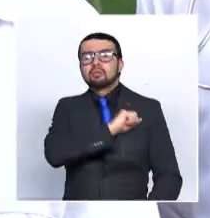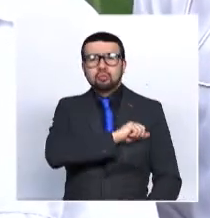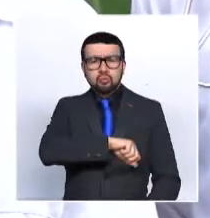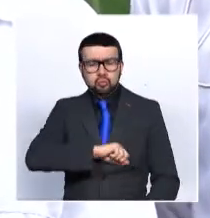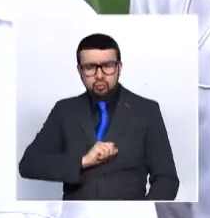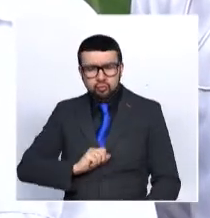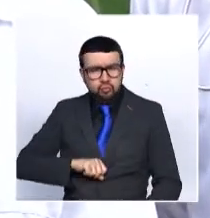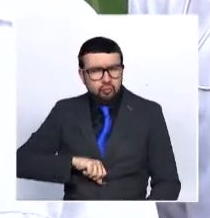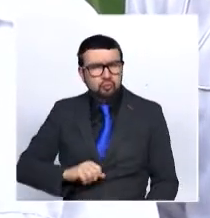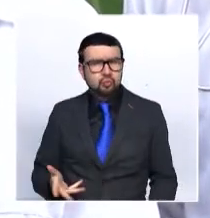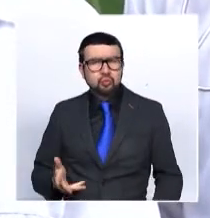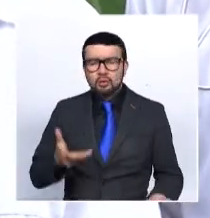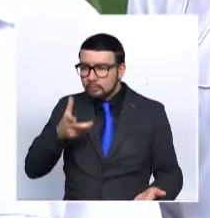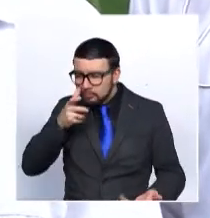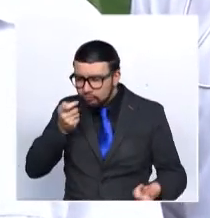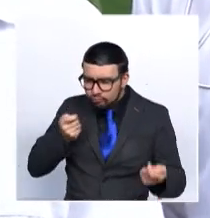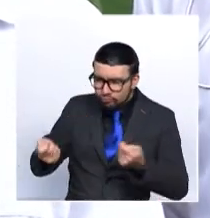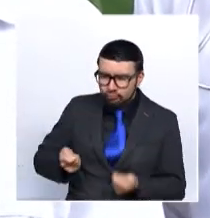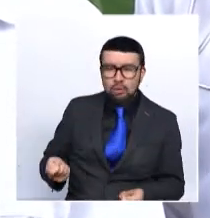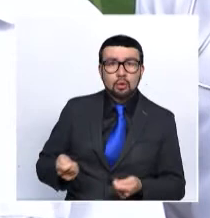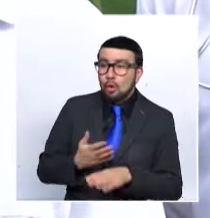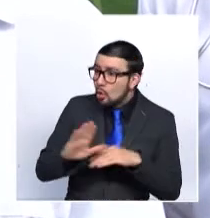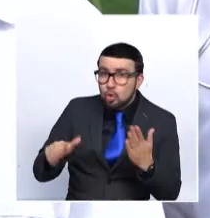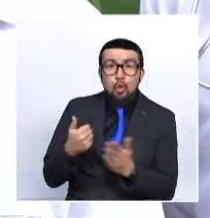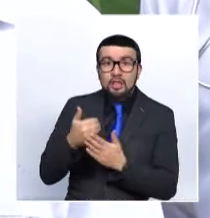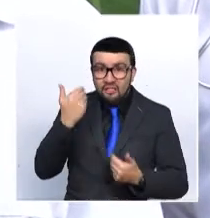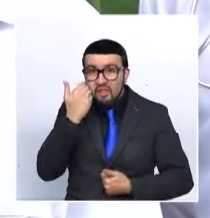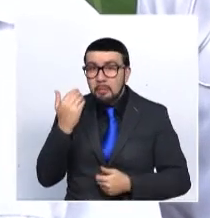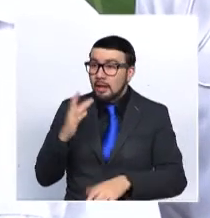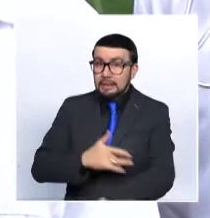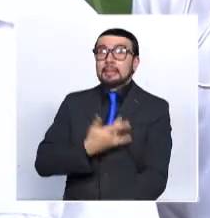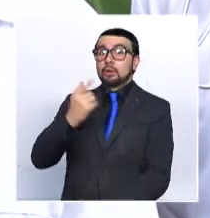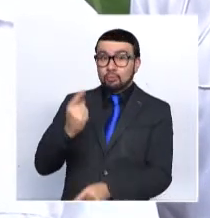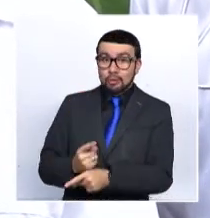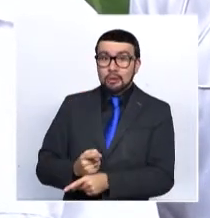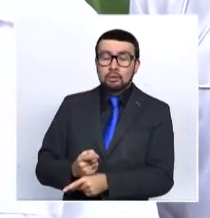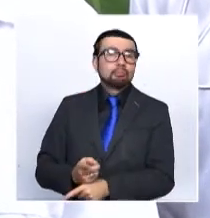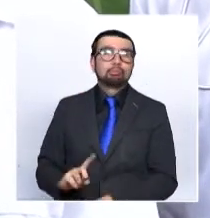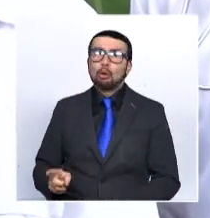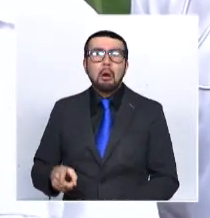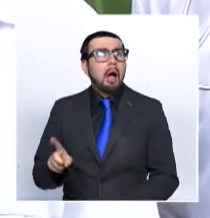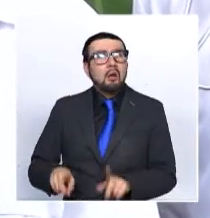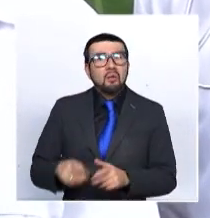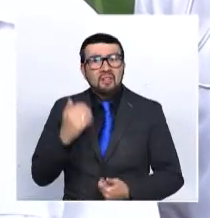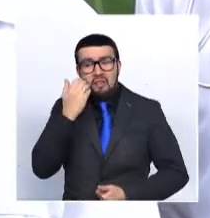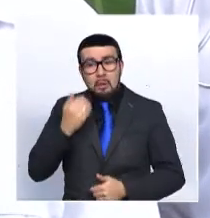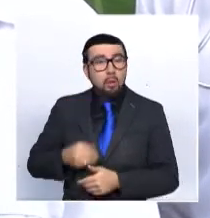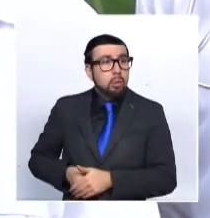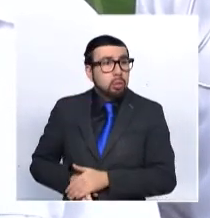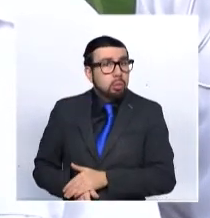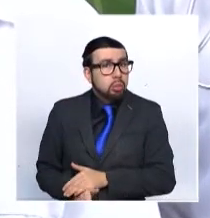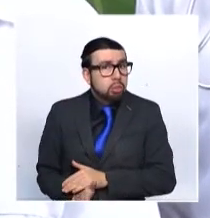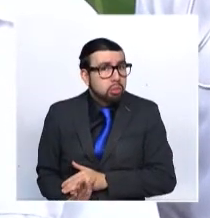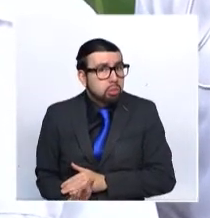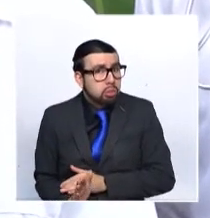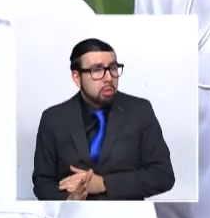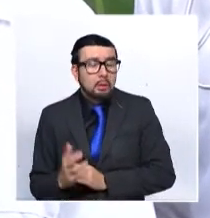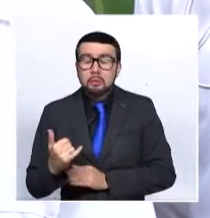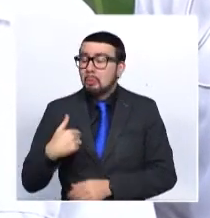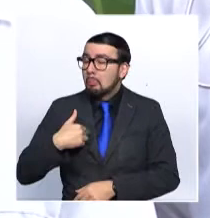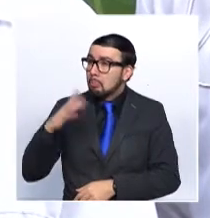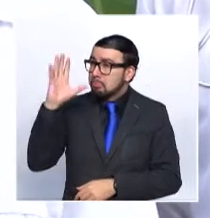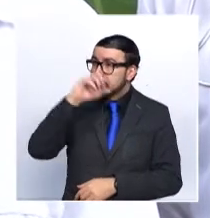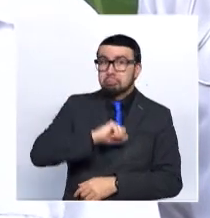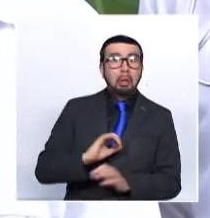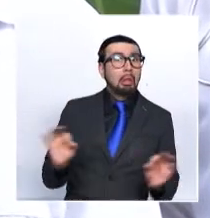prevención, porque no todas las enfermedades dan síntomas. Eso me parece muy importante recalcarlo, porque ha sido uno de los grandes éxitos de lo que hacemos acá, que